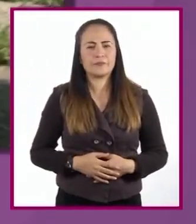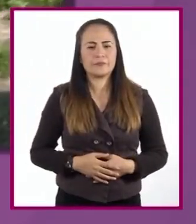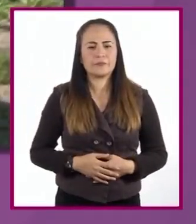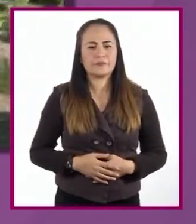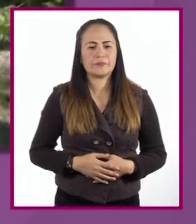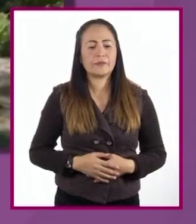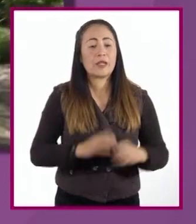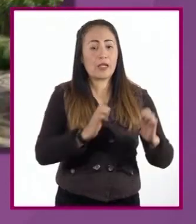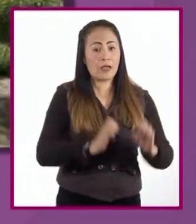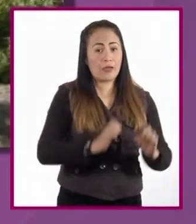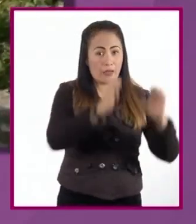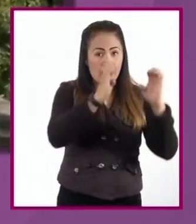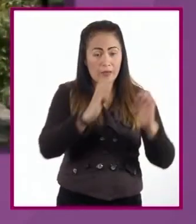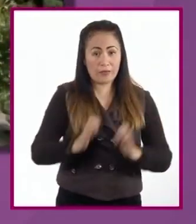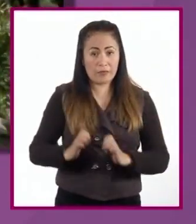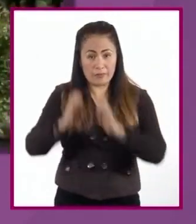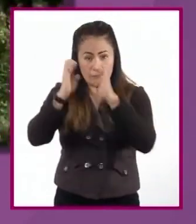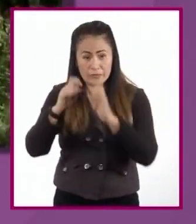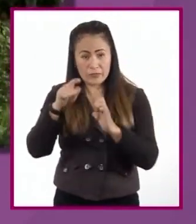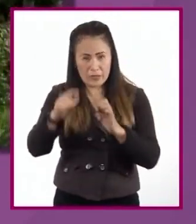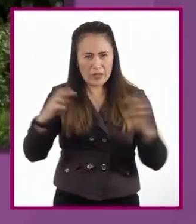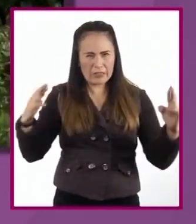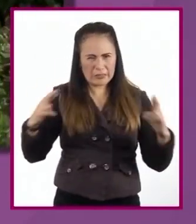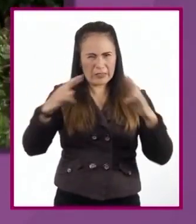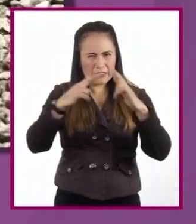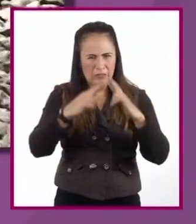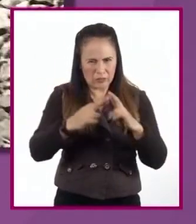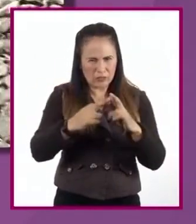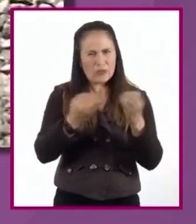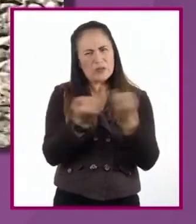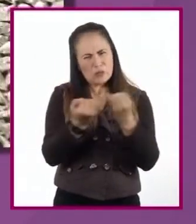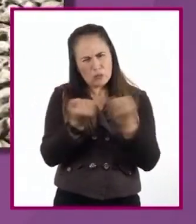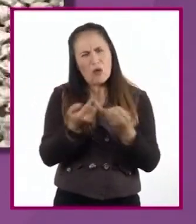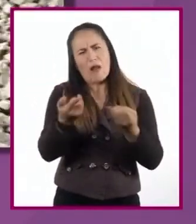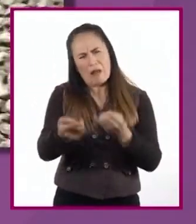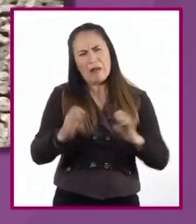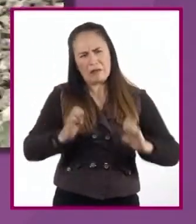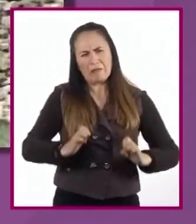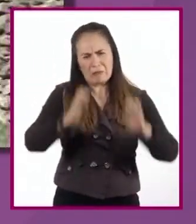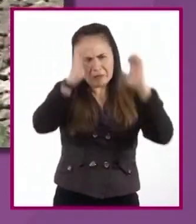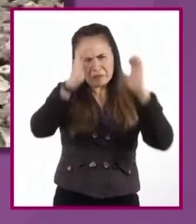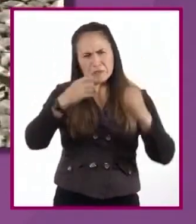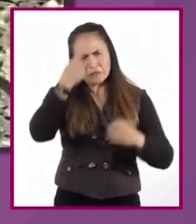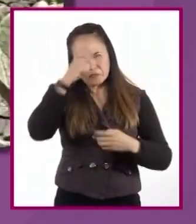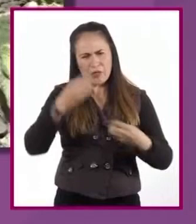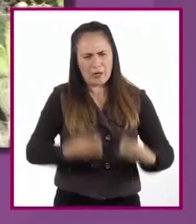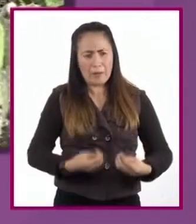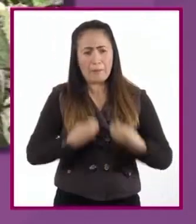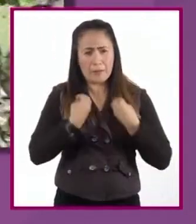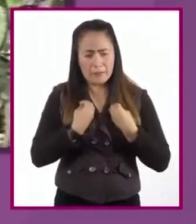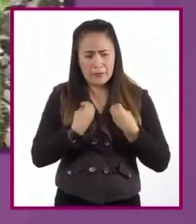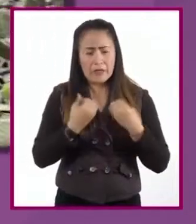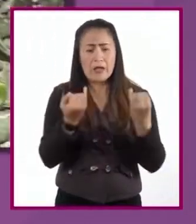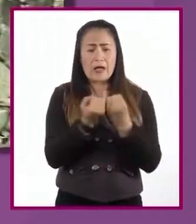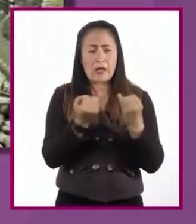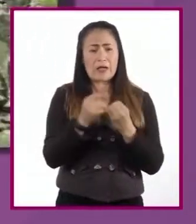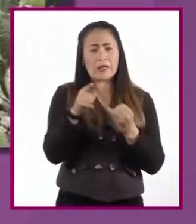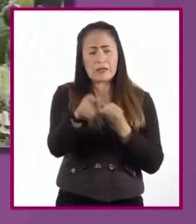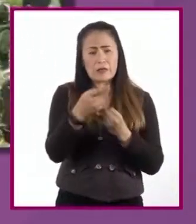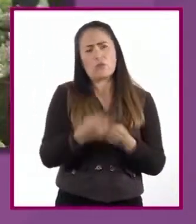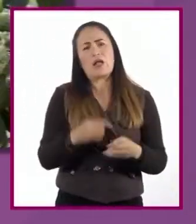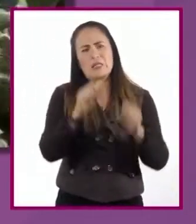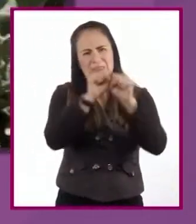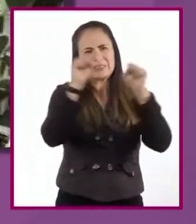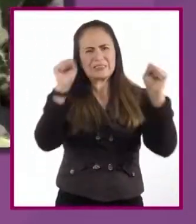Los edificios de Cuicuilco son de carácter religioso y habitacional, y se han encontrado restos de un complejo sistema hidráulico que